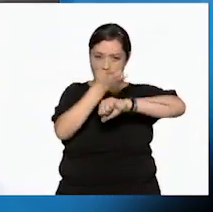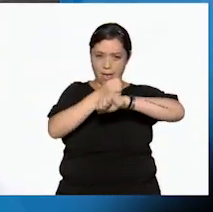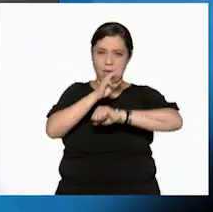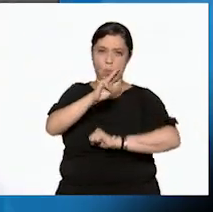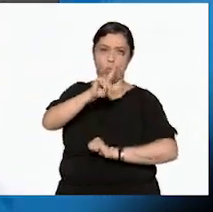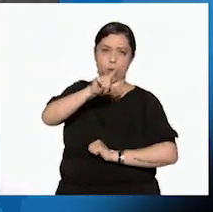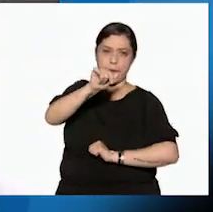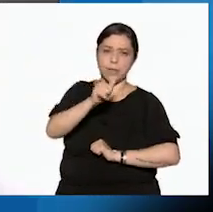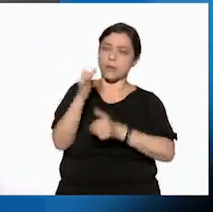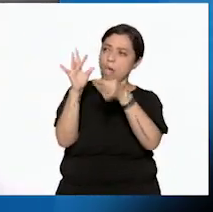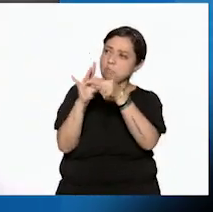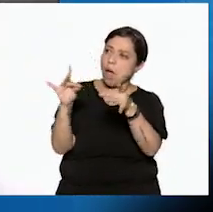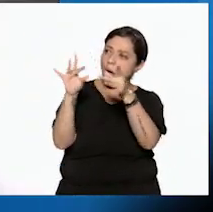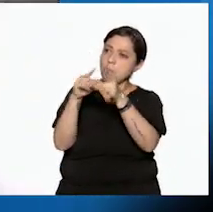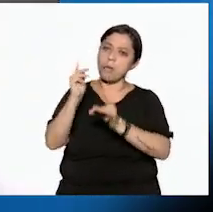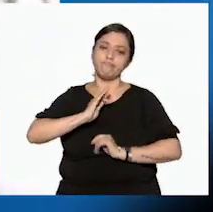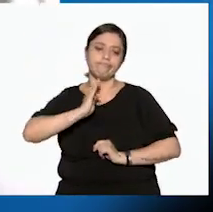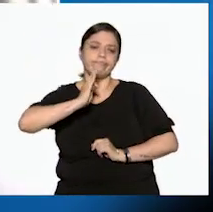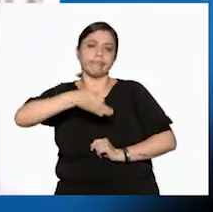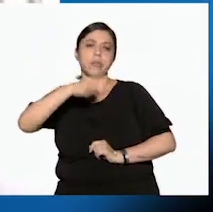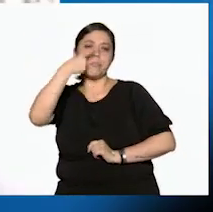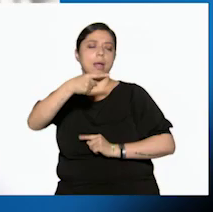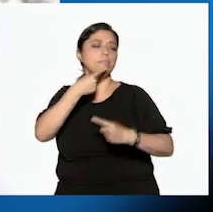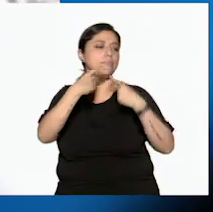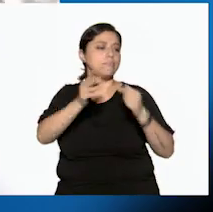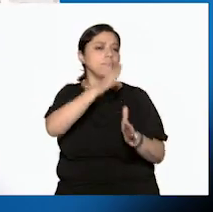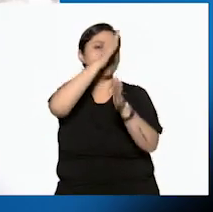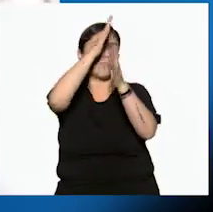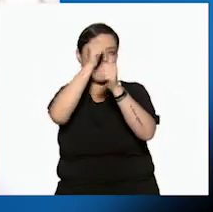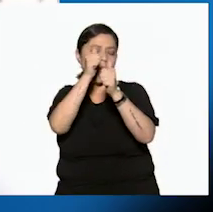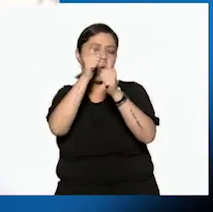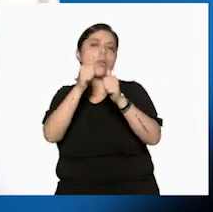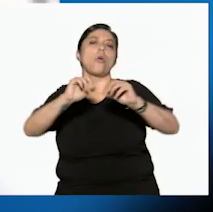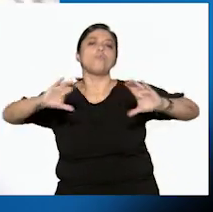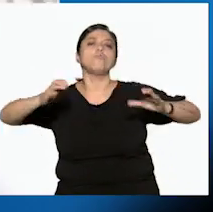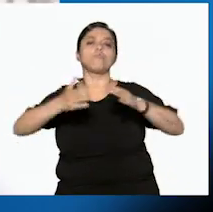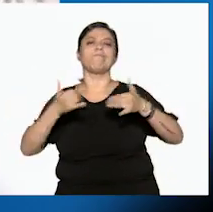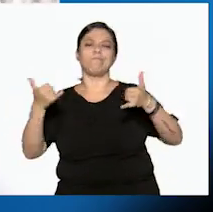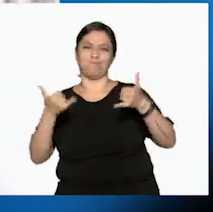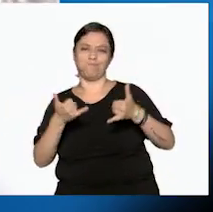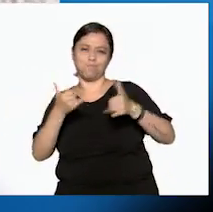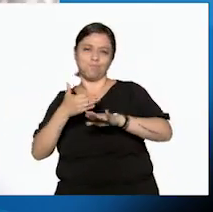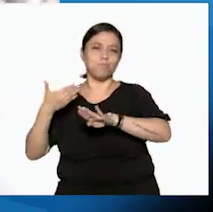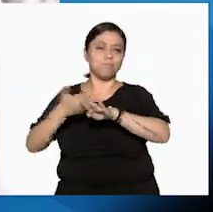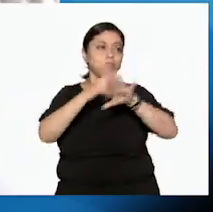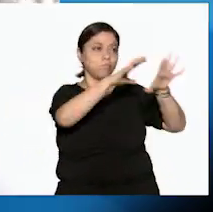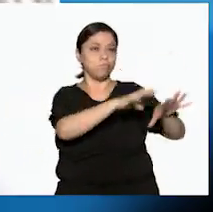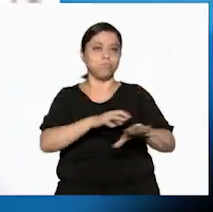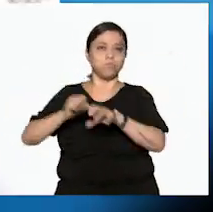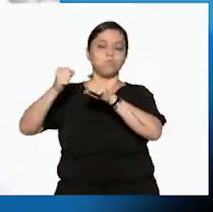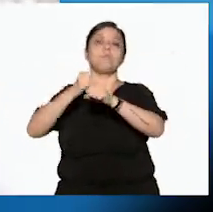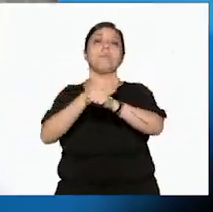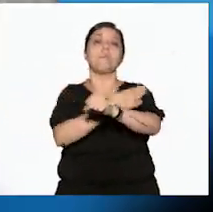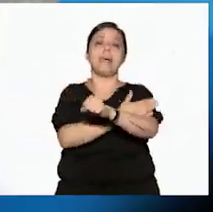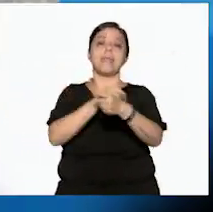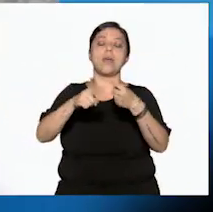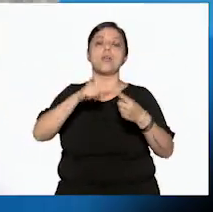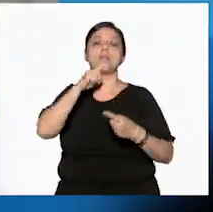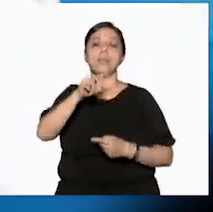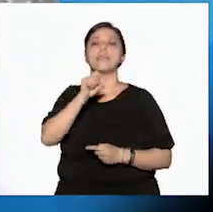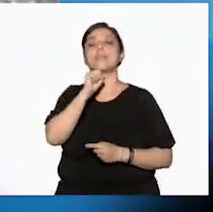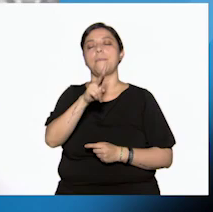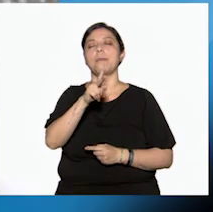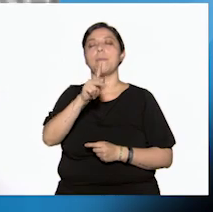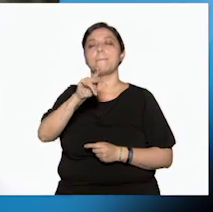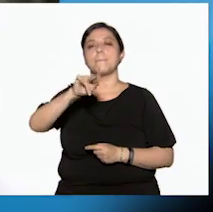Wilson para que pactara con los rebeldes y tomara presos al presidente Madero y al vicepresidente Pino Suárez. Y así